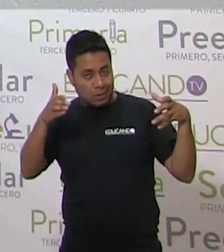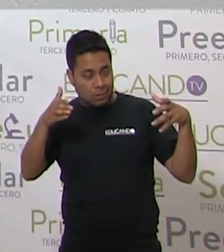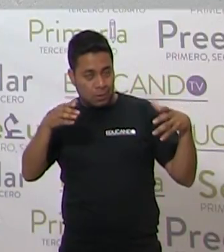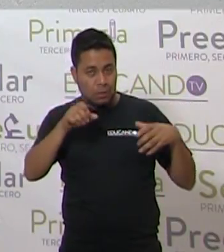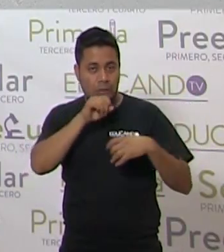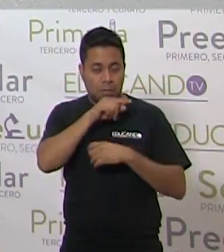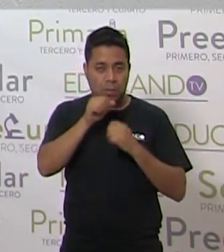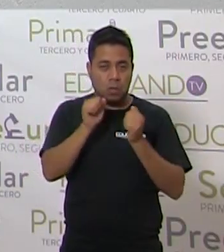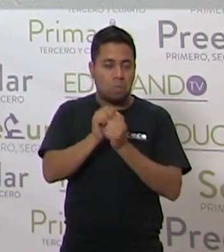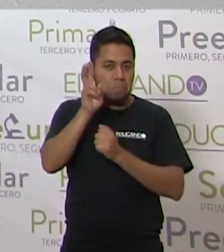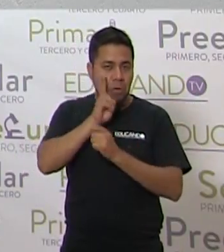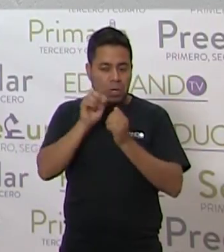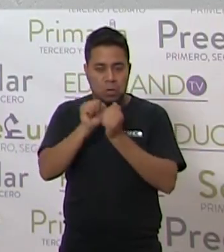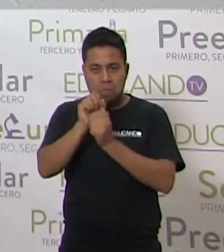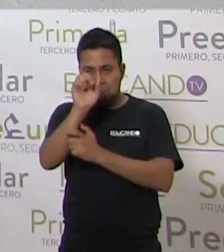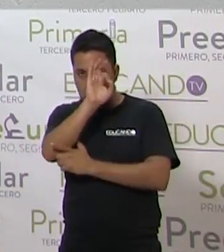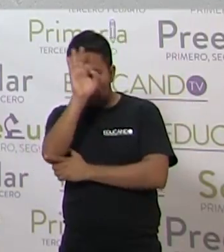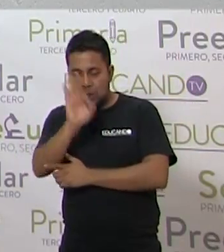comprobándose